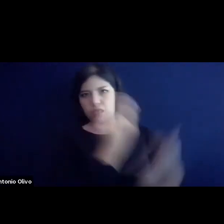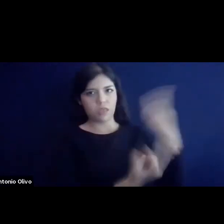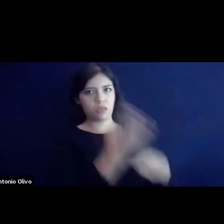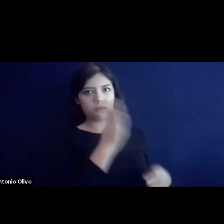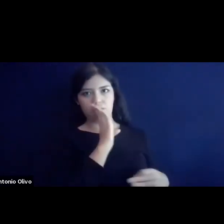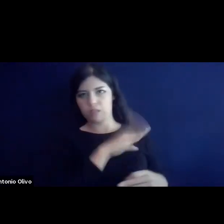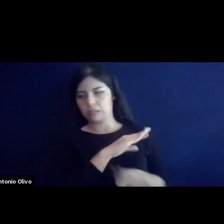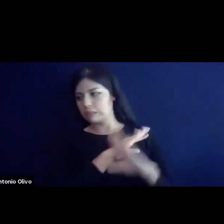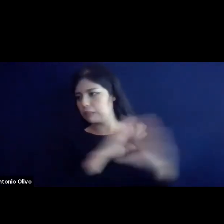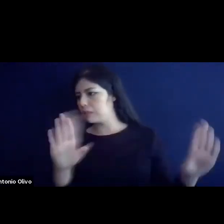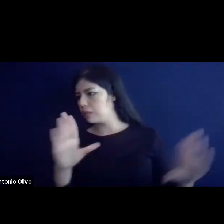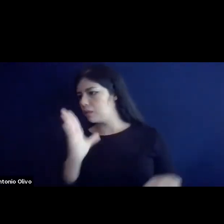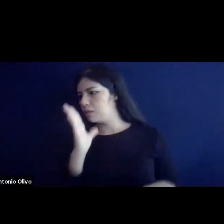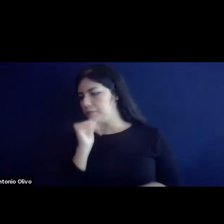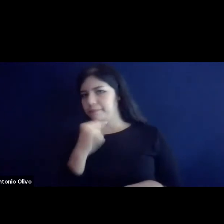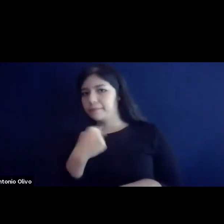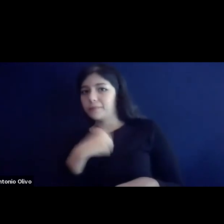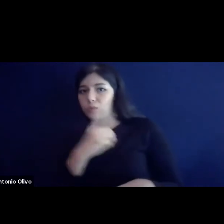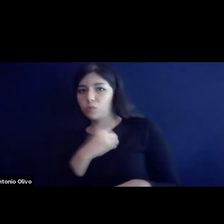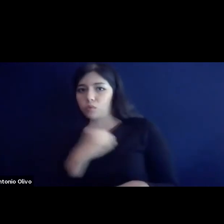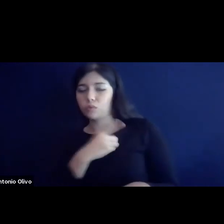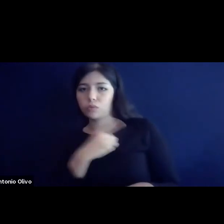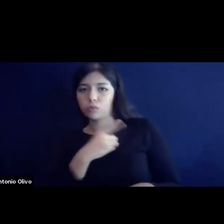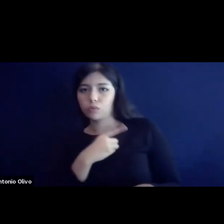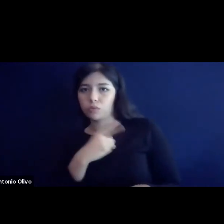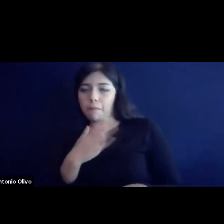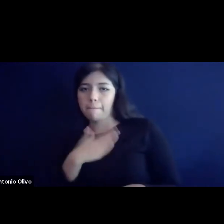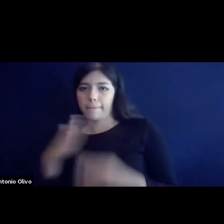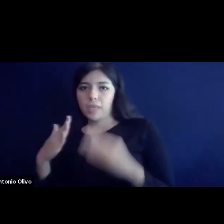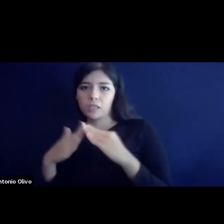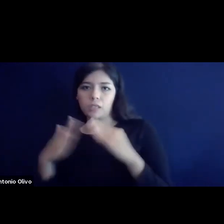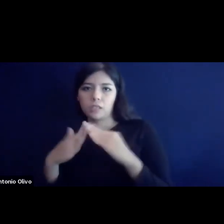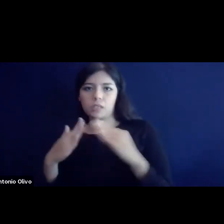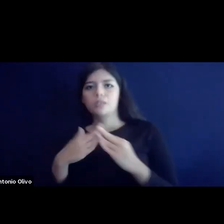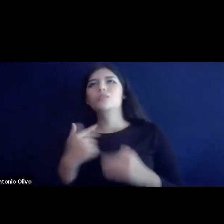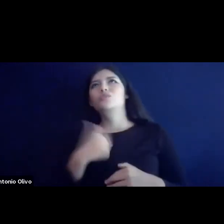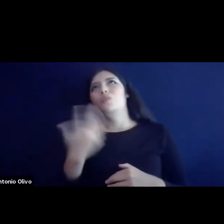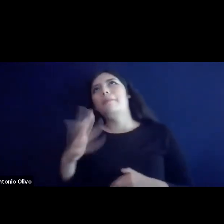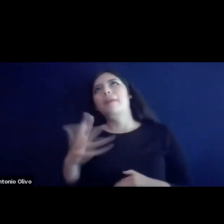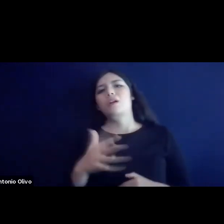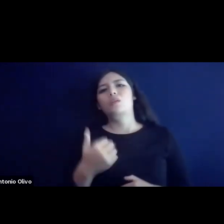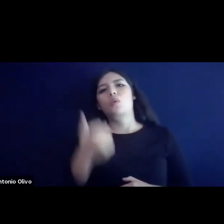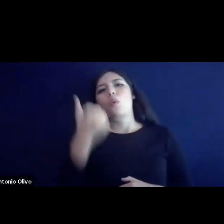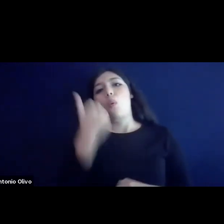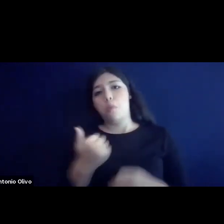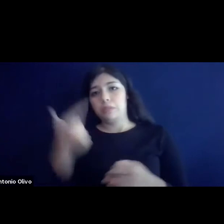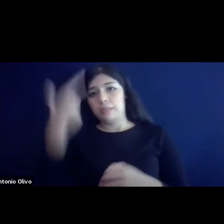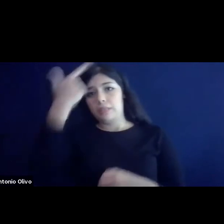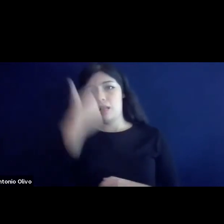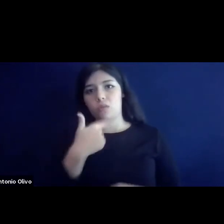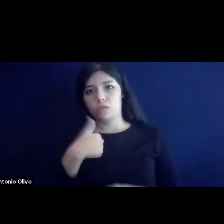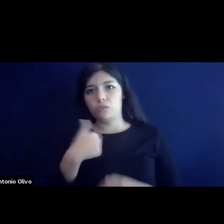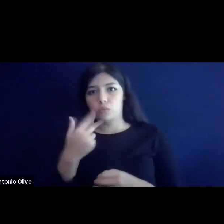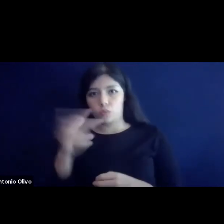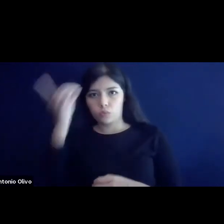ahorita que tengo una relación estrecha con Nereida, lo ve. Yo me duermo a las 11 de la noche y me levanto a las 5 de la mañana.